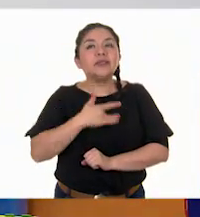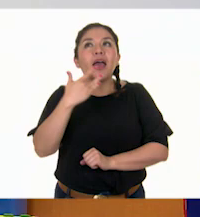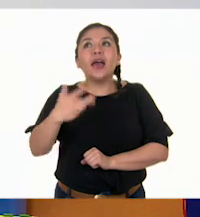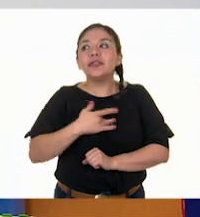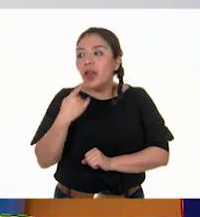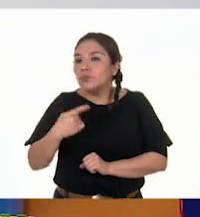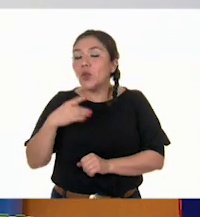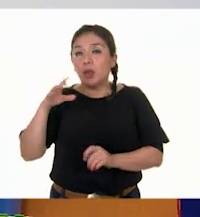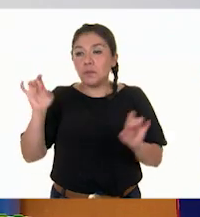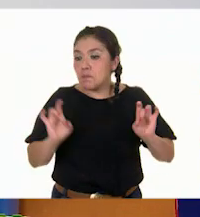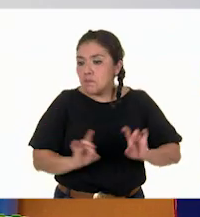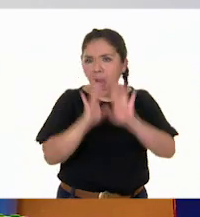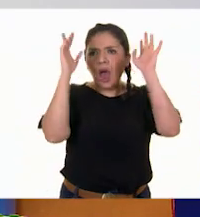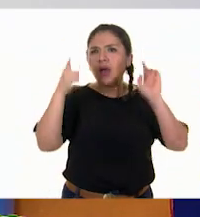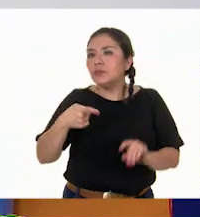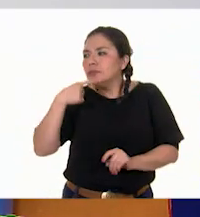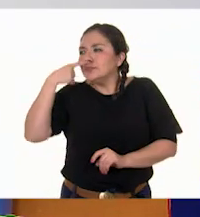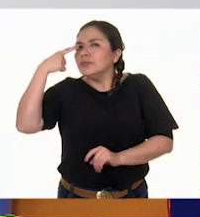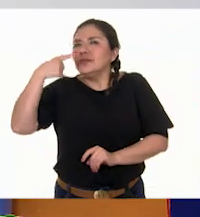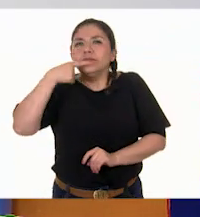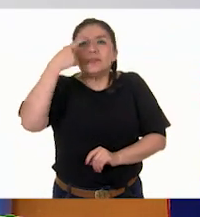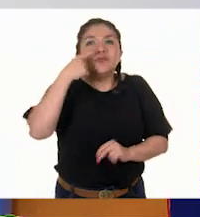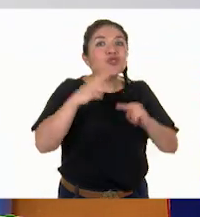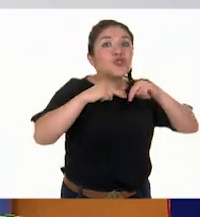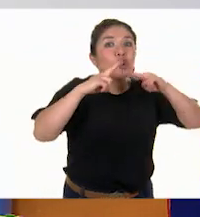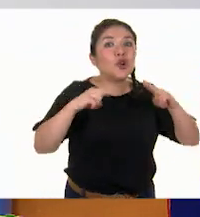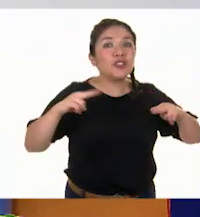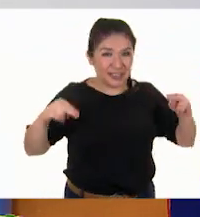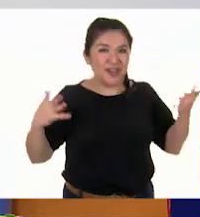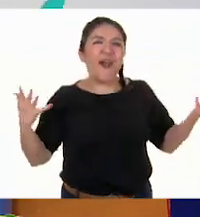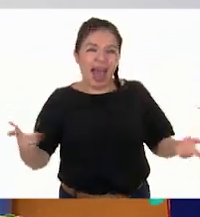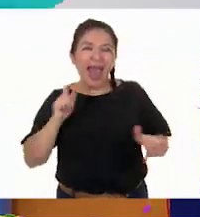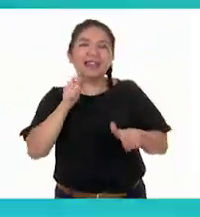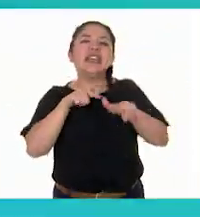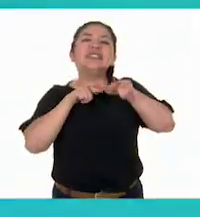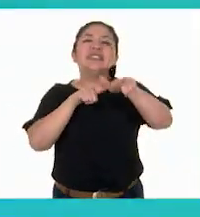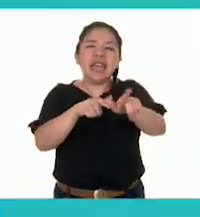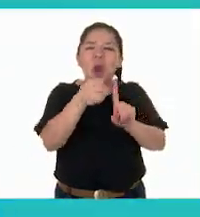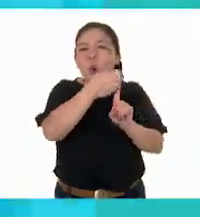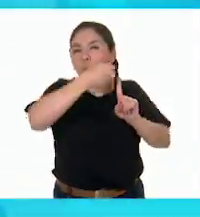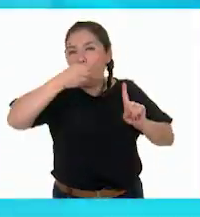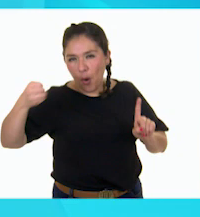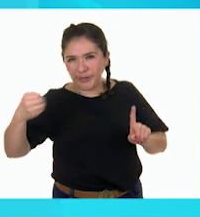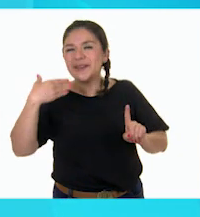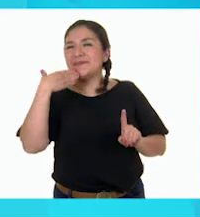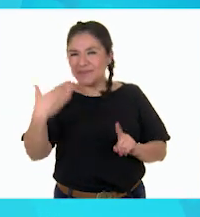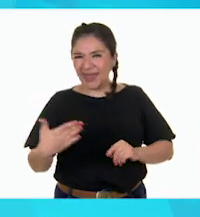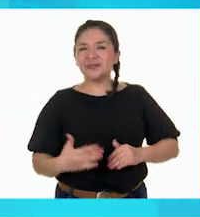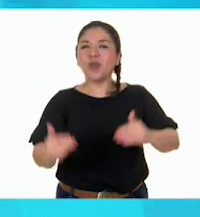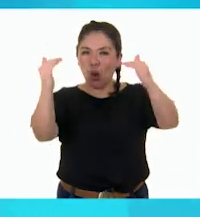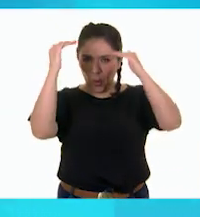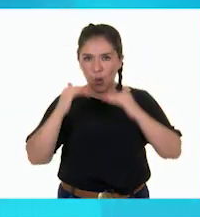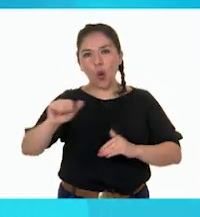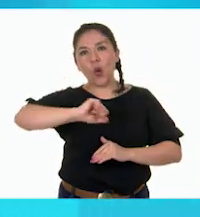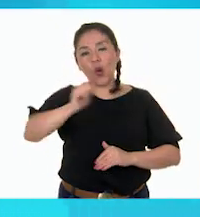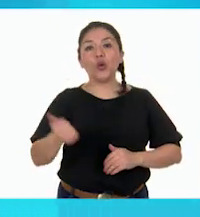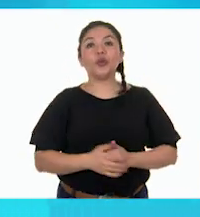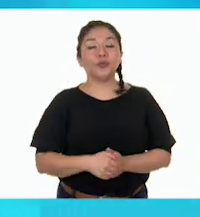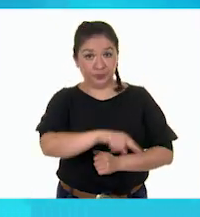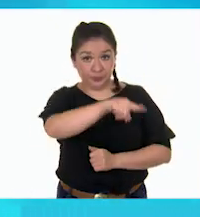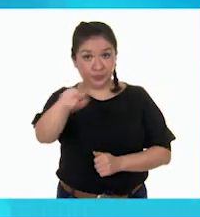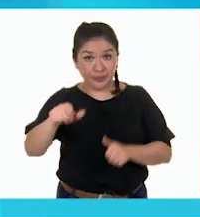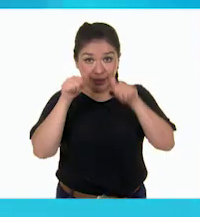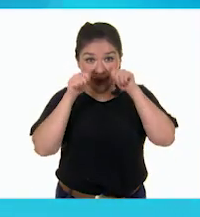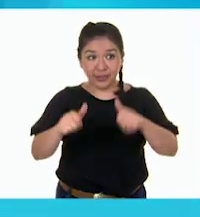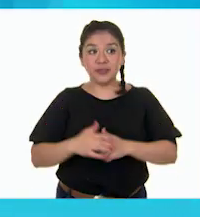tocino. Ajá, yo creo que esta continúa, ¿no, maestra? ¡Ah, perfecto! Vamos con la siguiente en lo que Marianita pega. Niñas, niños,